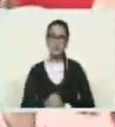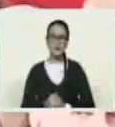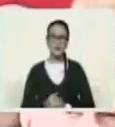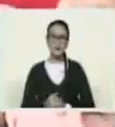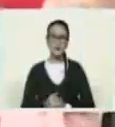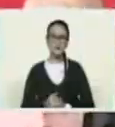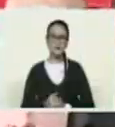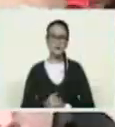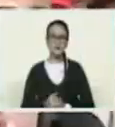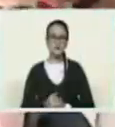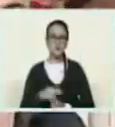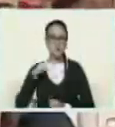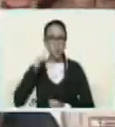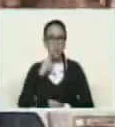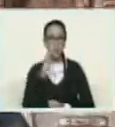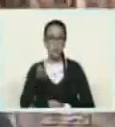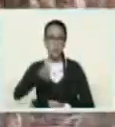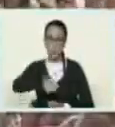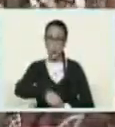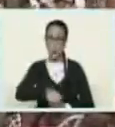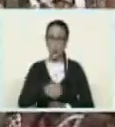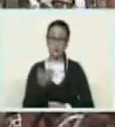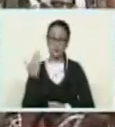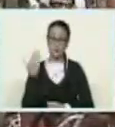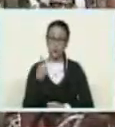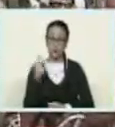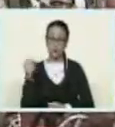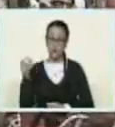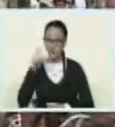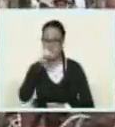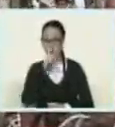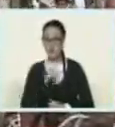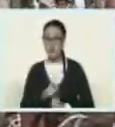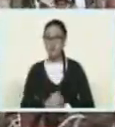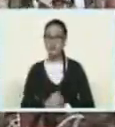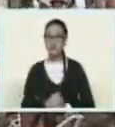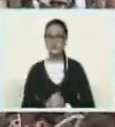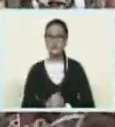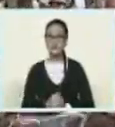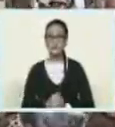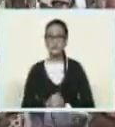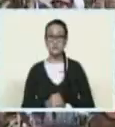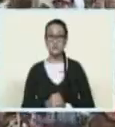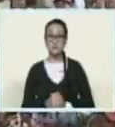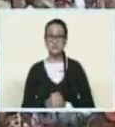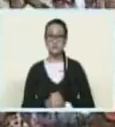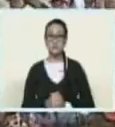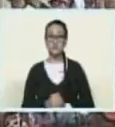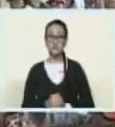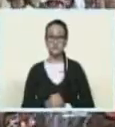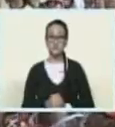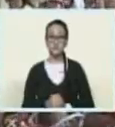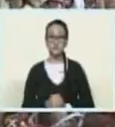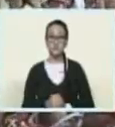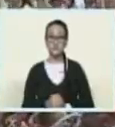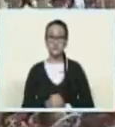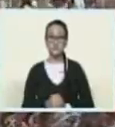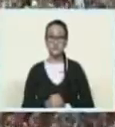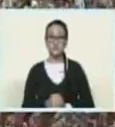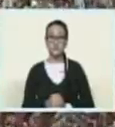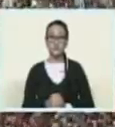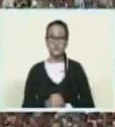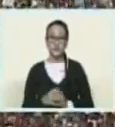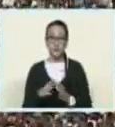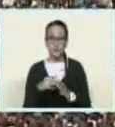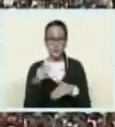aproximadamente moría el libertador Bolívar, y en él parecía que moría